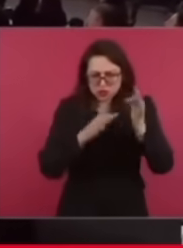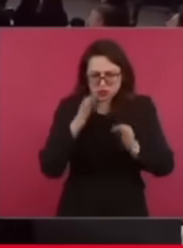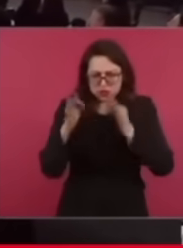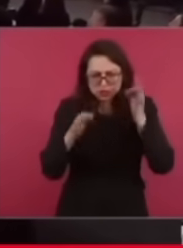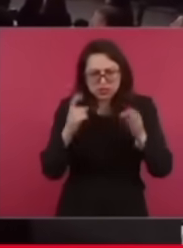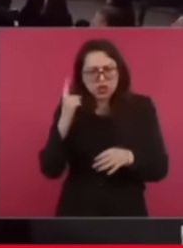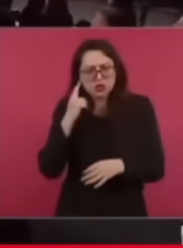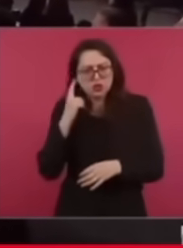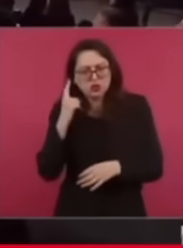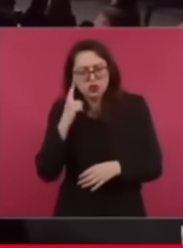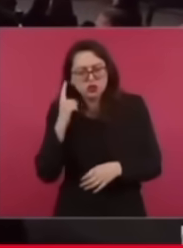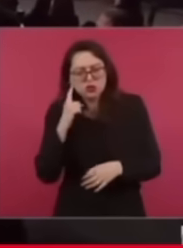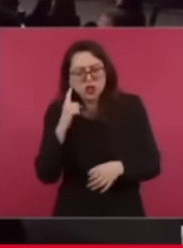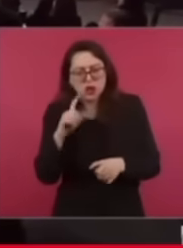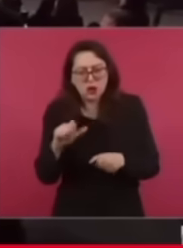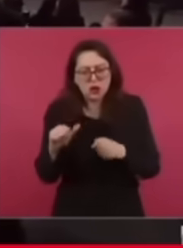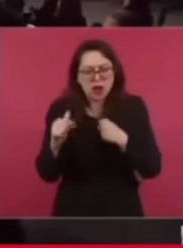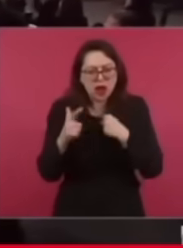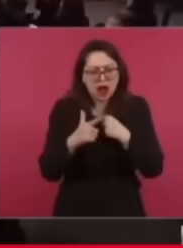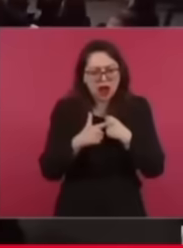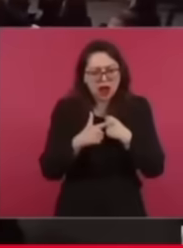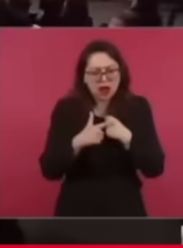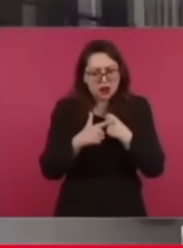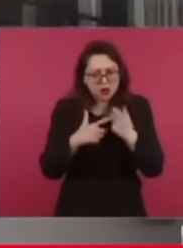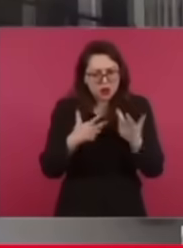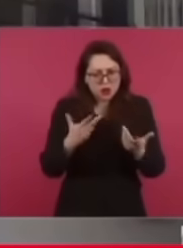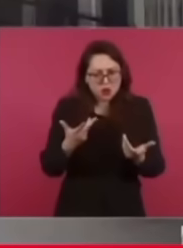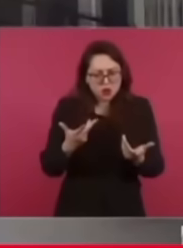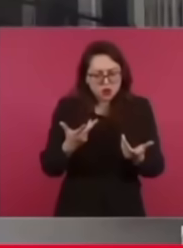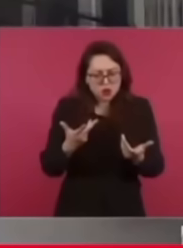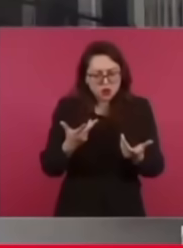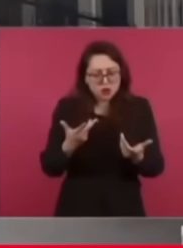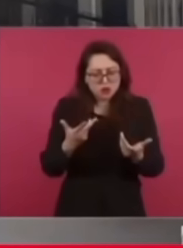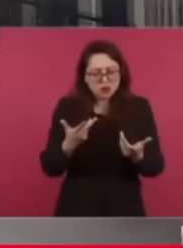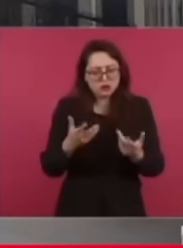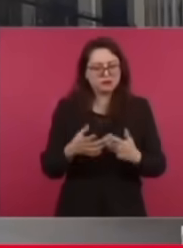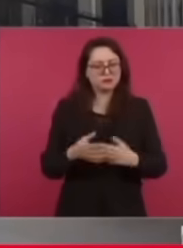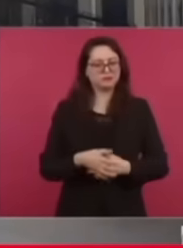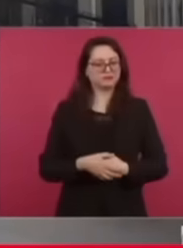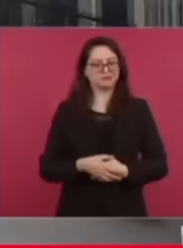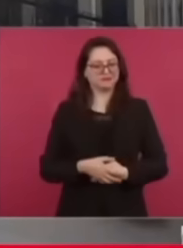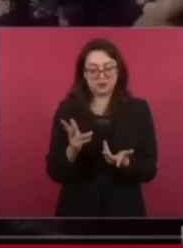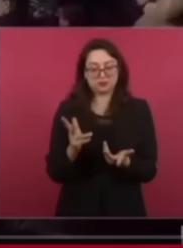No, pero el plano de las colonias. Sí, aquí está.